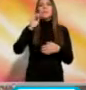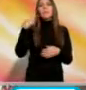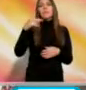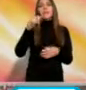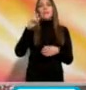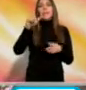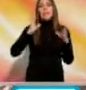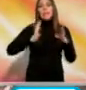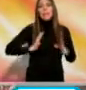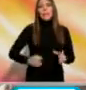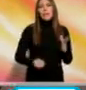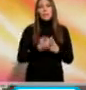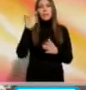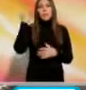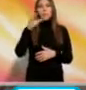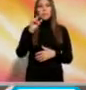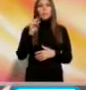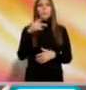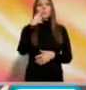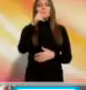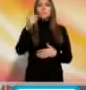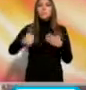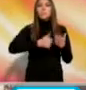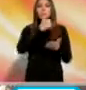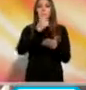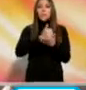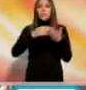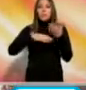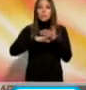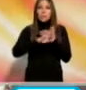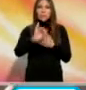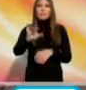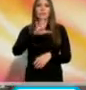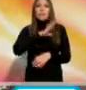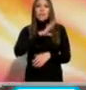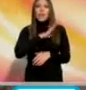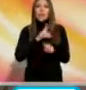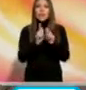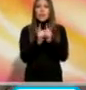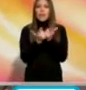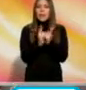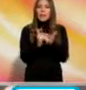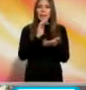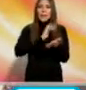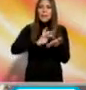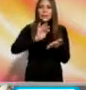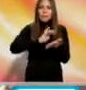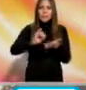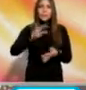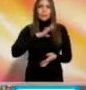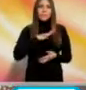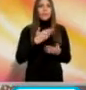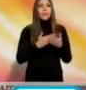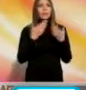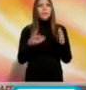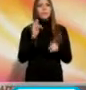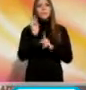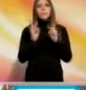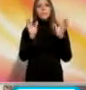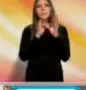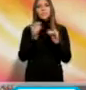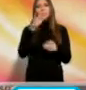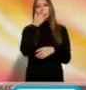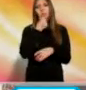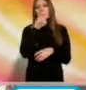ciudades invisibles que existen en la literatura, existen en los libros. Les voy a contar, hoy vamos a hablar de un